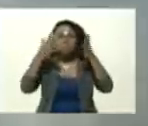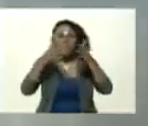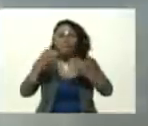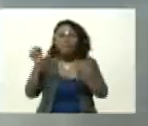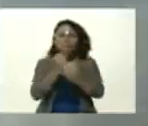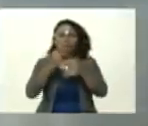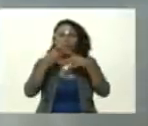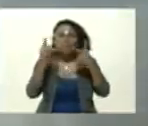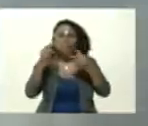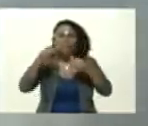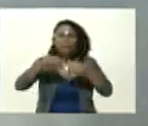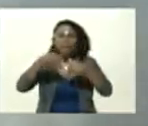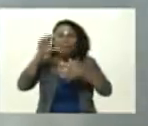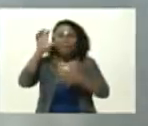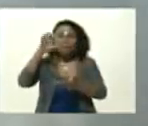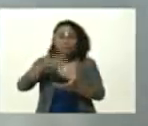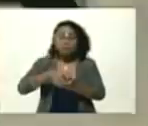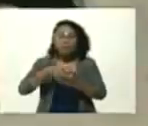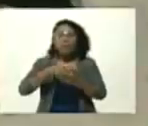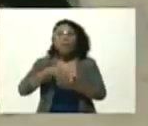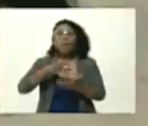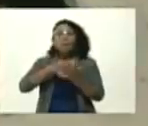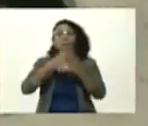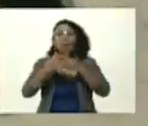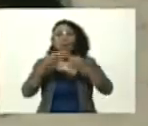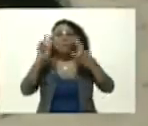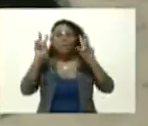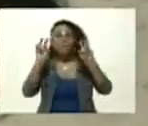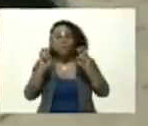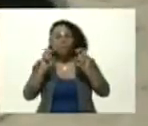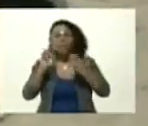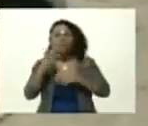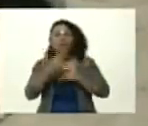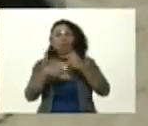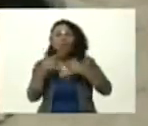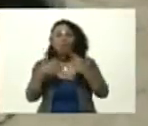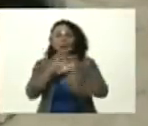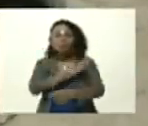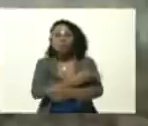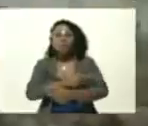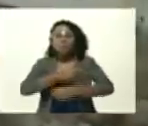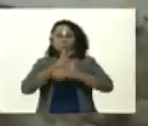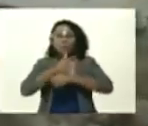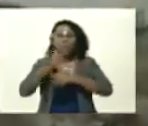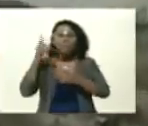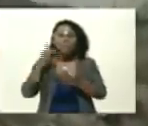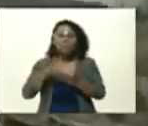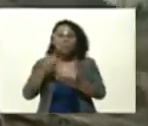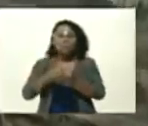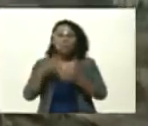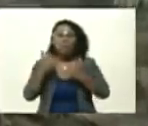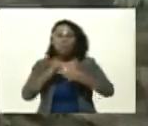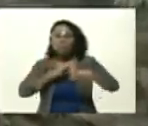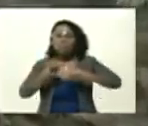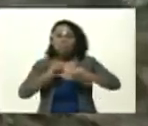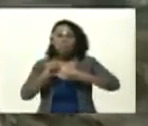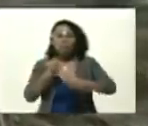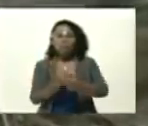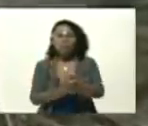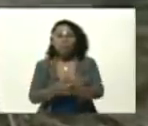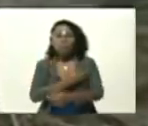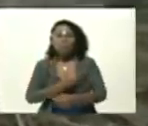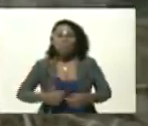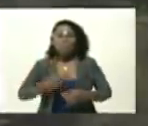del Estado, barrio tricolor, barrio nuevo tricolor. Aquí está la Fuerza Armada presente en cada acción, los ingenieros, hermano presidente, que usted